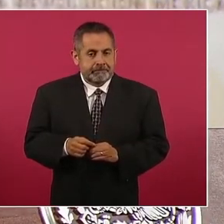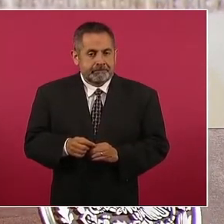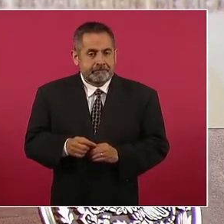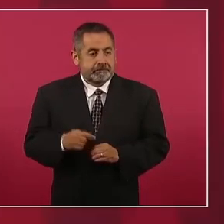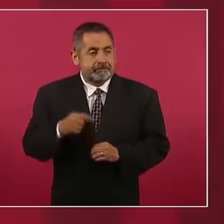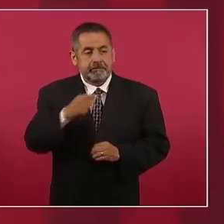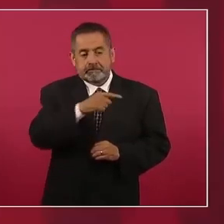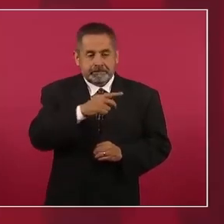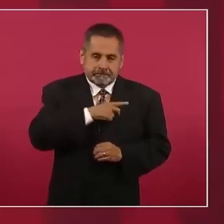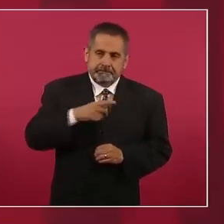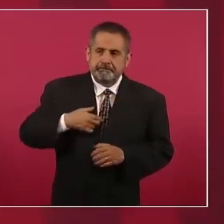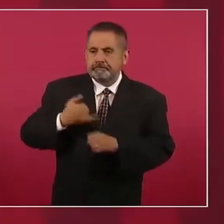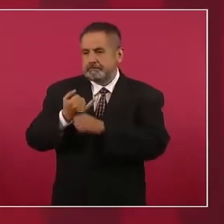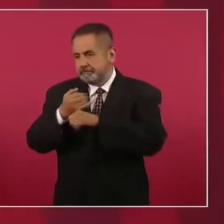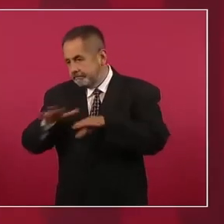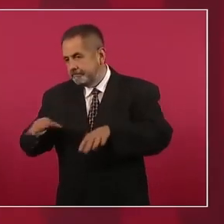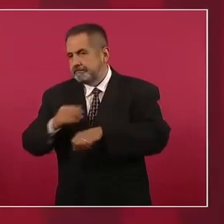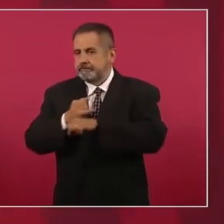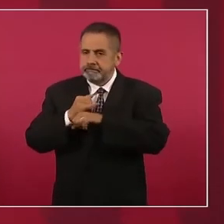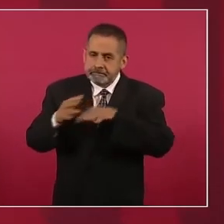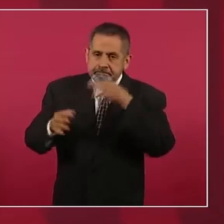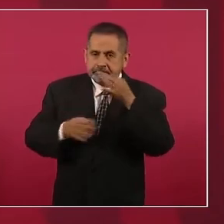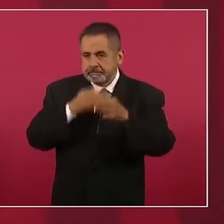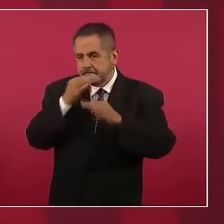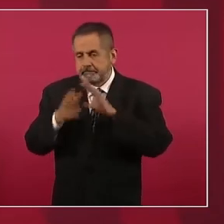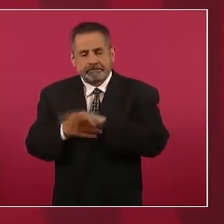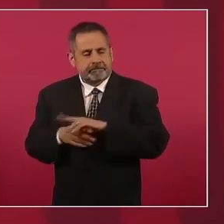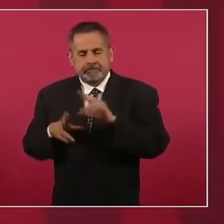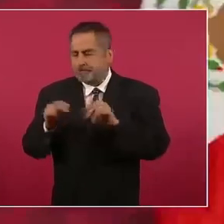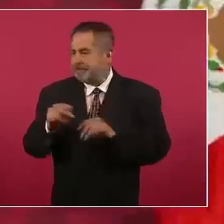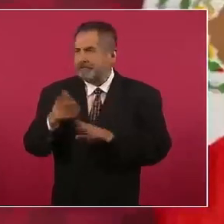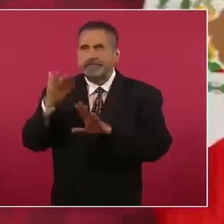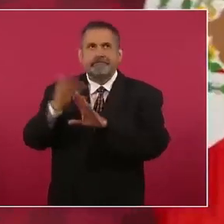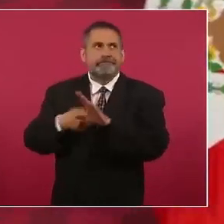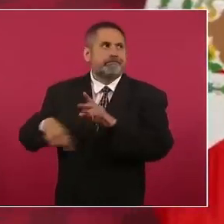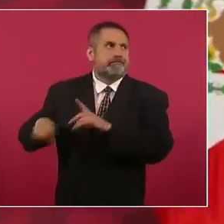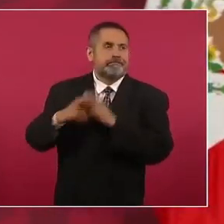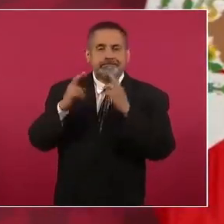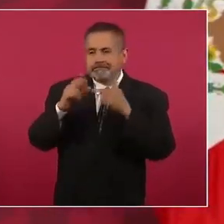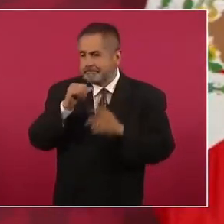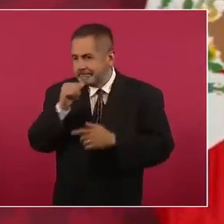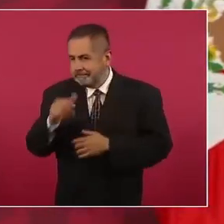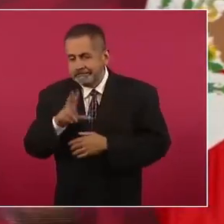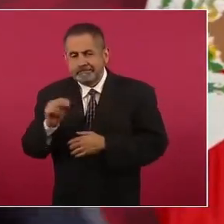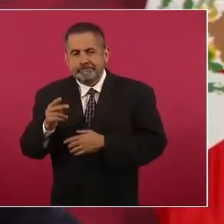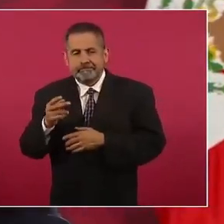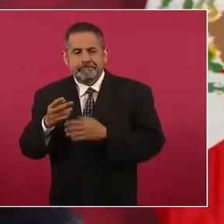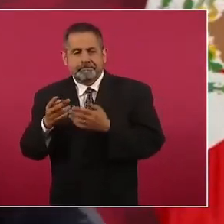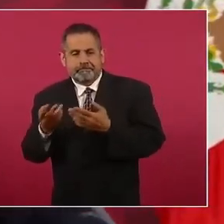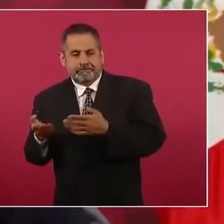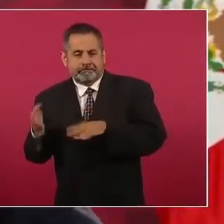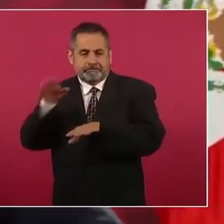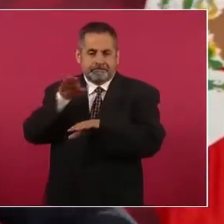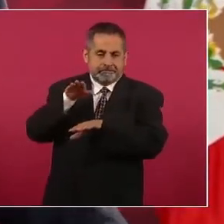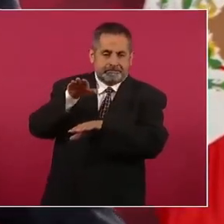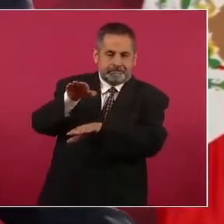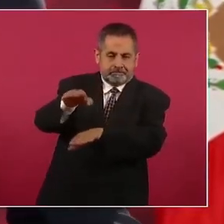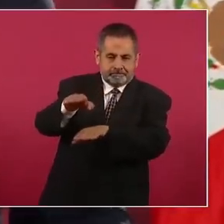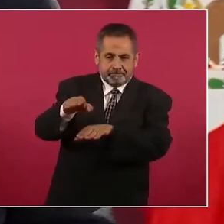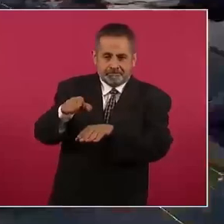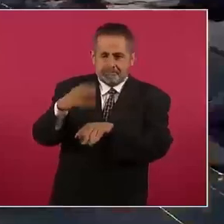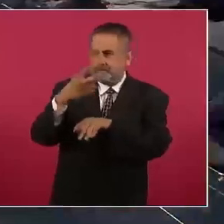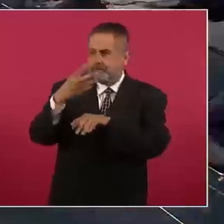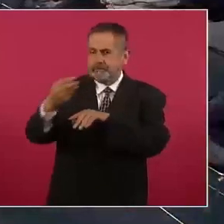tuvimos que informar de que no se iba a afectar, que el segundo piso era